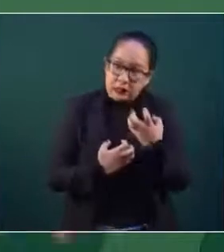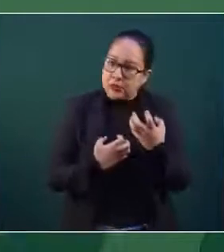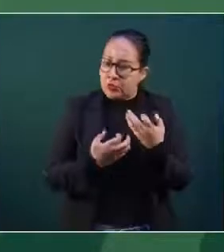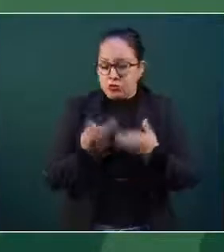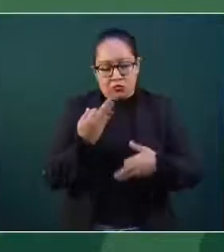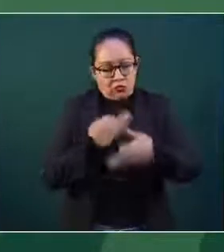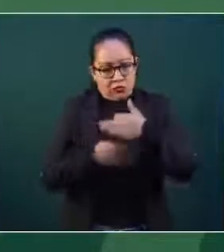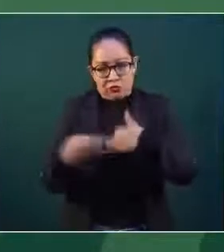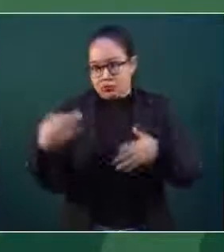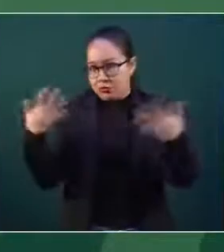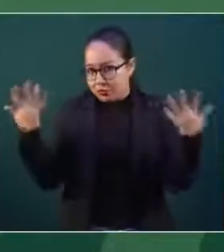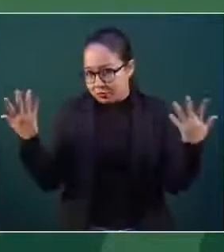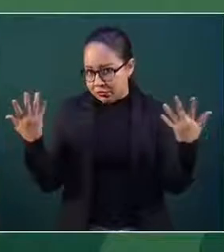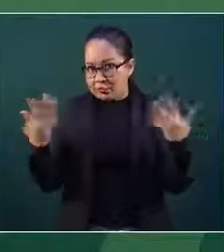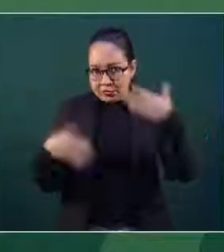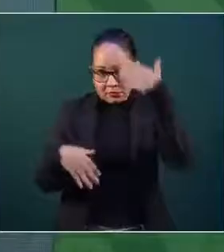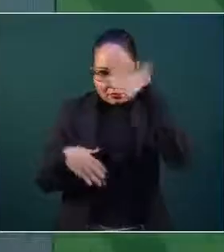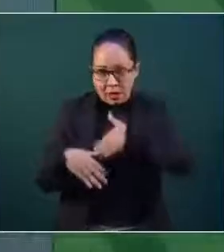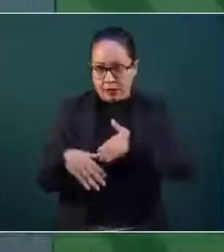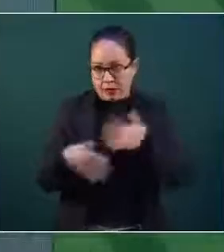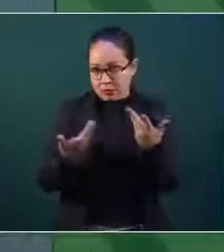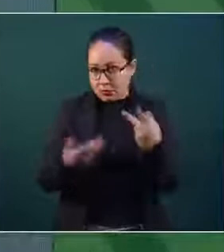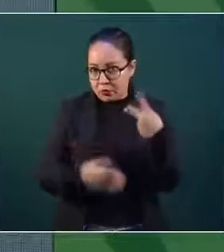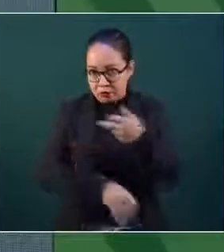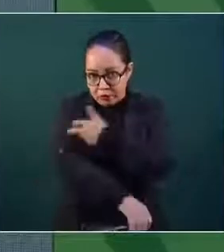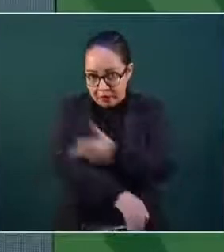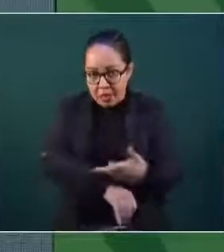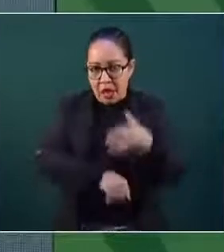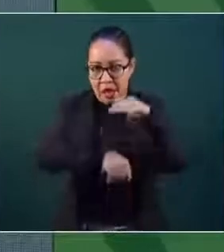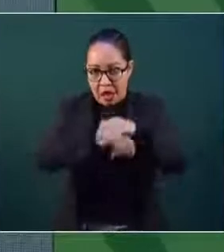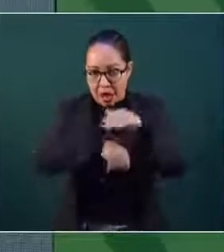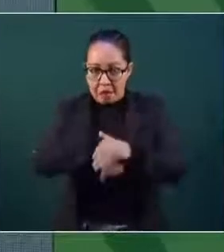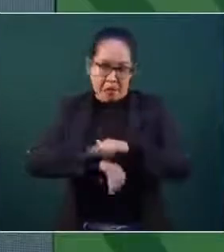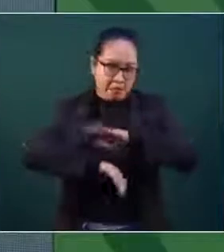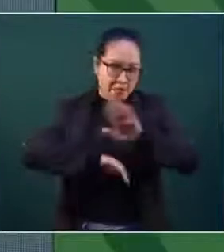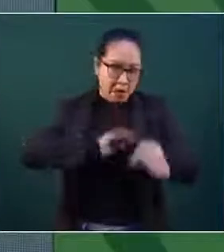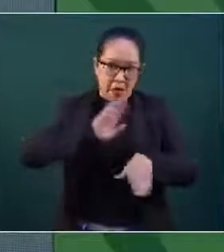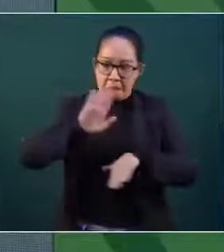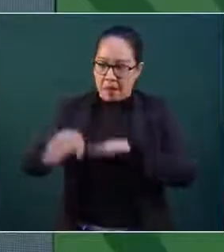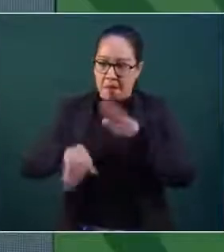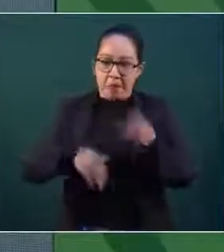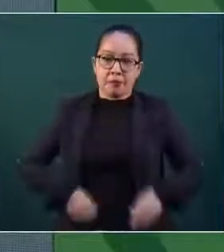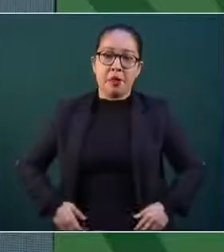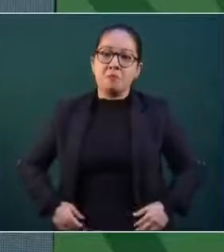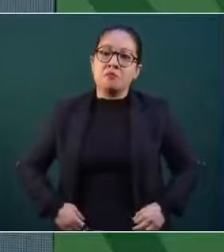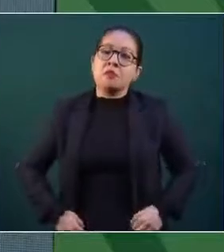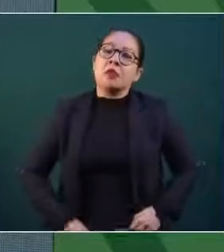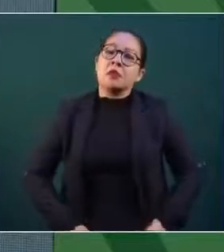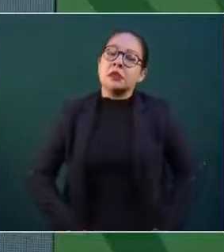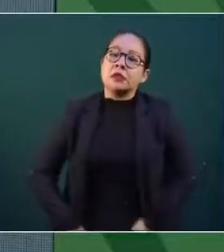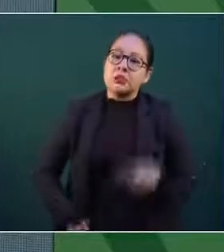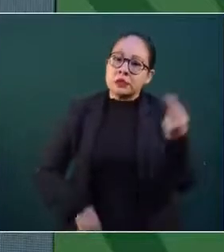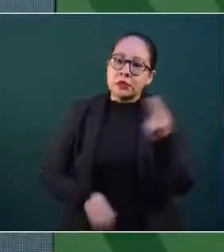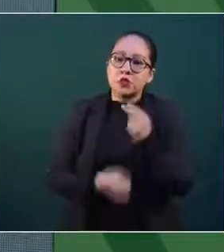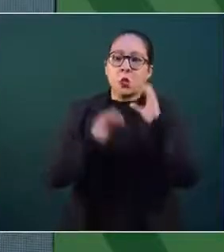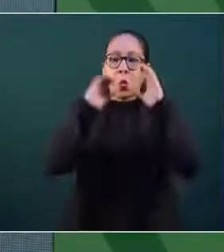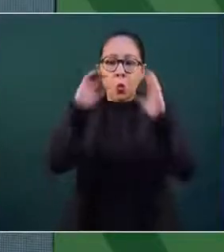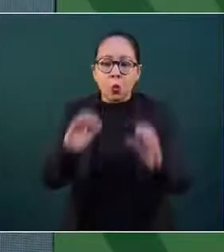Todos hemos perdido familiares, amigos, entonces tenemos que cuidarnos